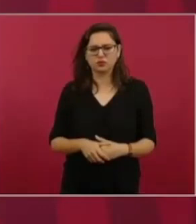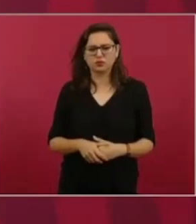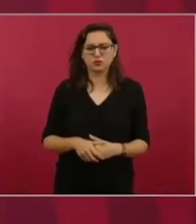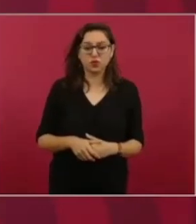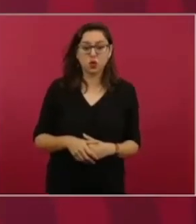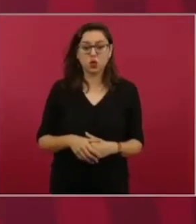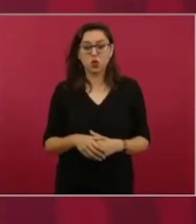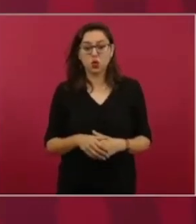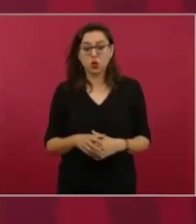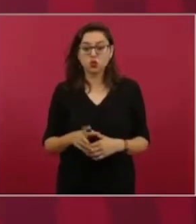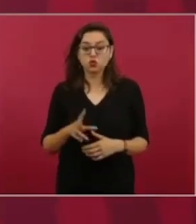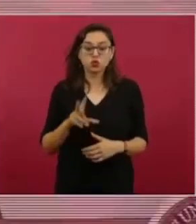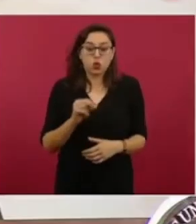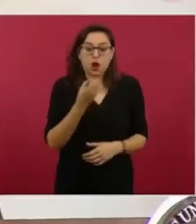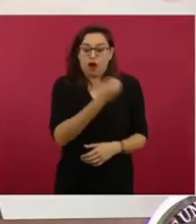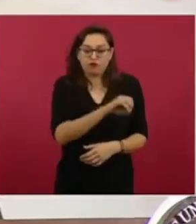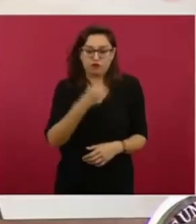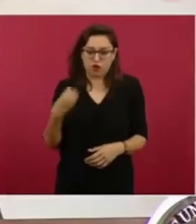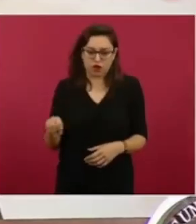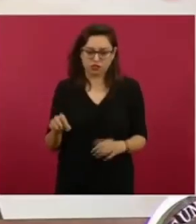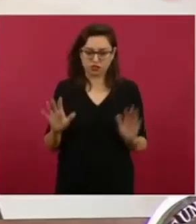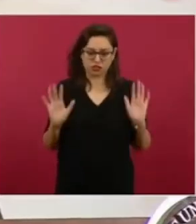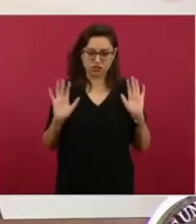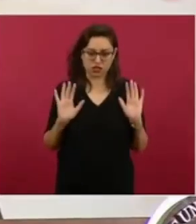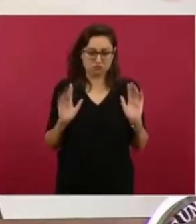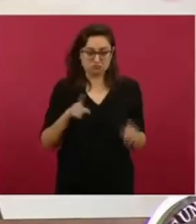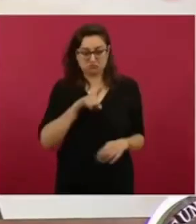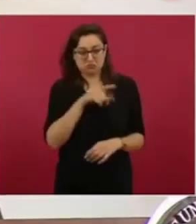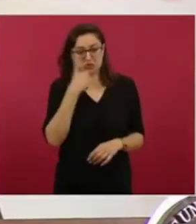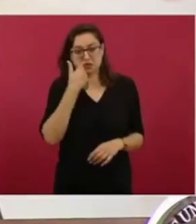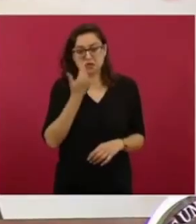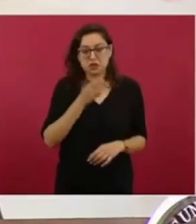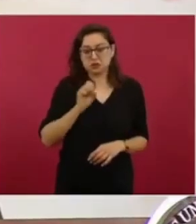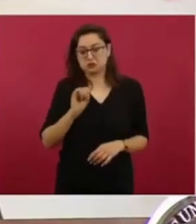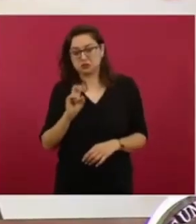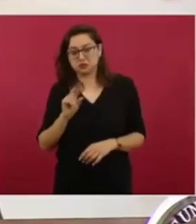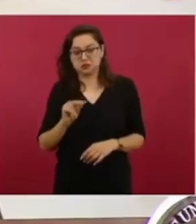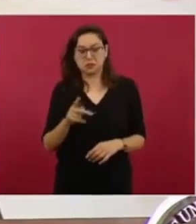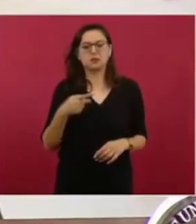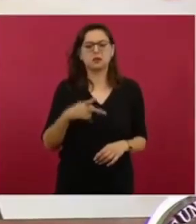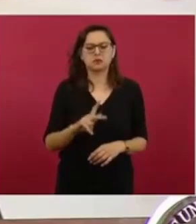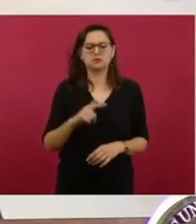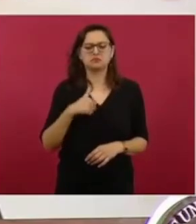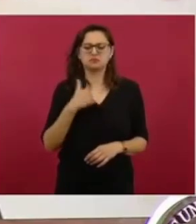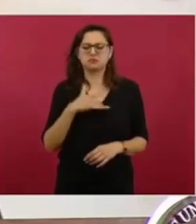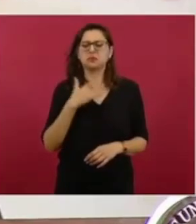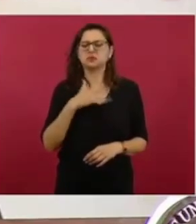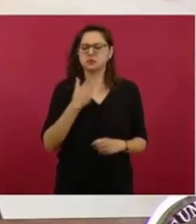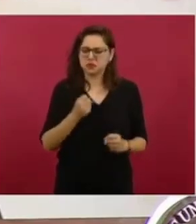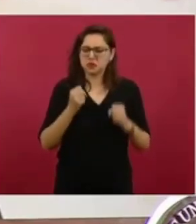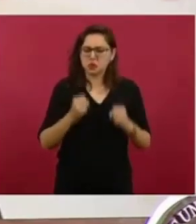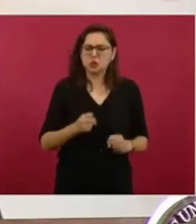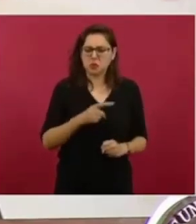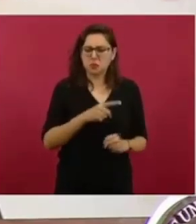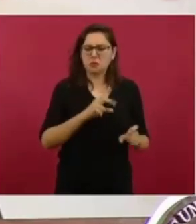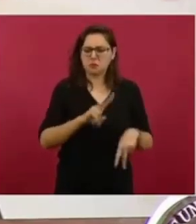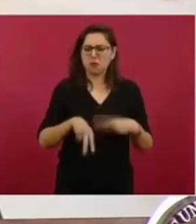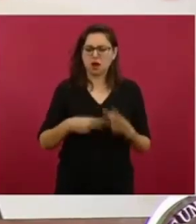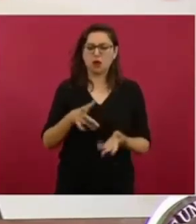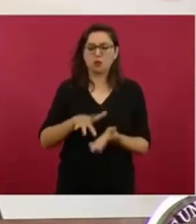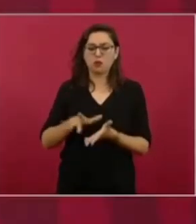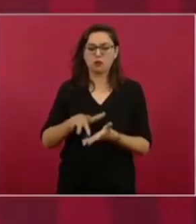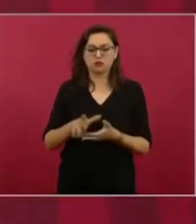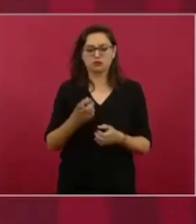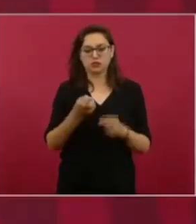un asunto obligatorio, es voluntario, pero estoy seguro que van a ayudar. Entonces vamos a